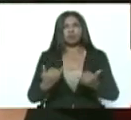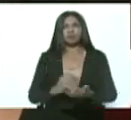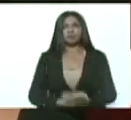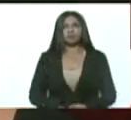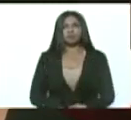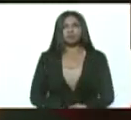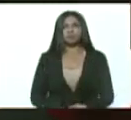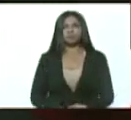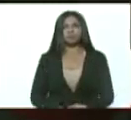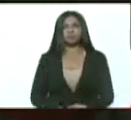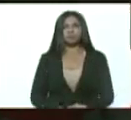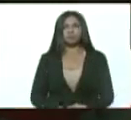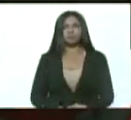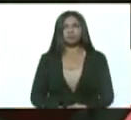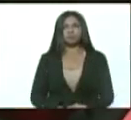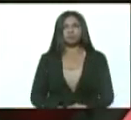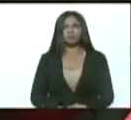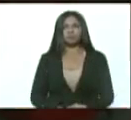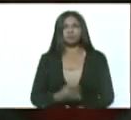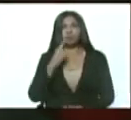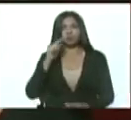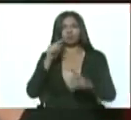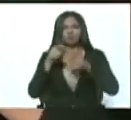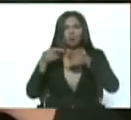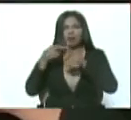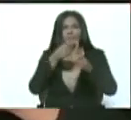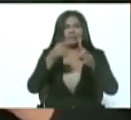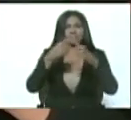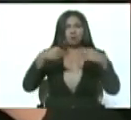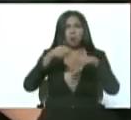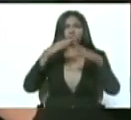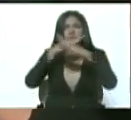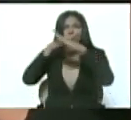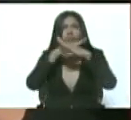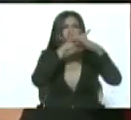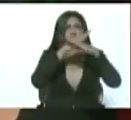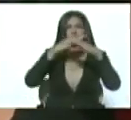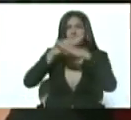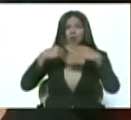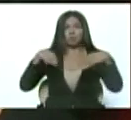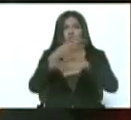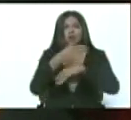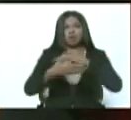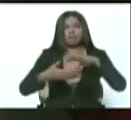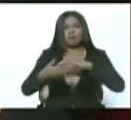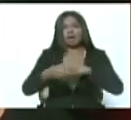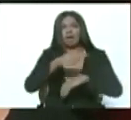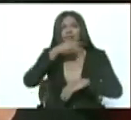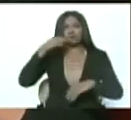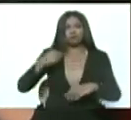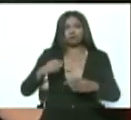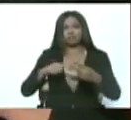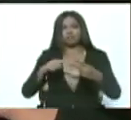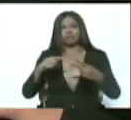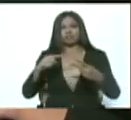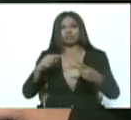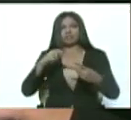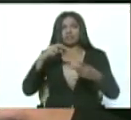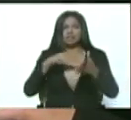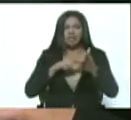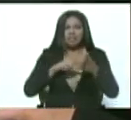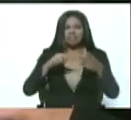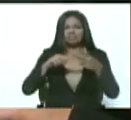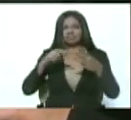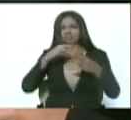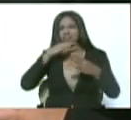¿Qué persiguen estas sanciones, estas medidas unilaterales que afectan a Irán, a Rusia, a China y también a Venezuela? ¿Y qué caminos